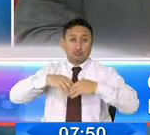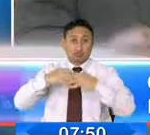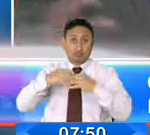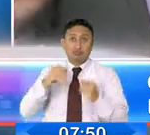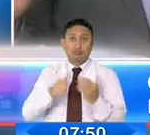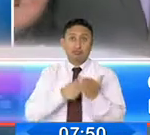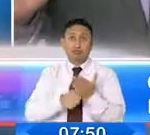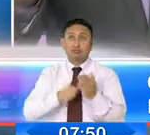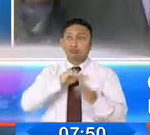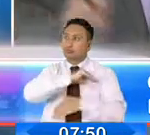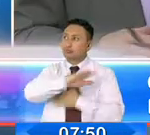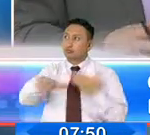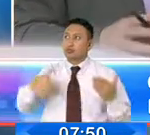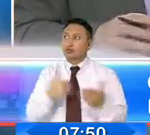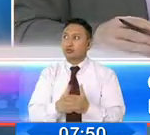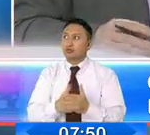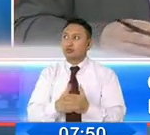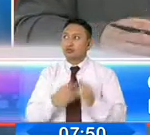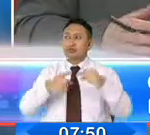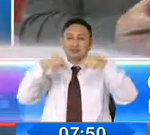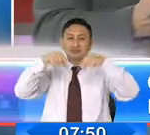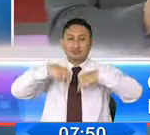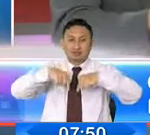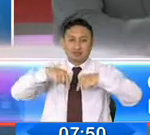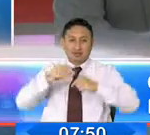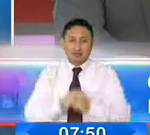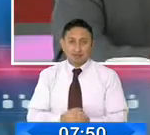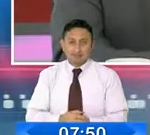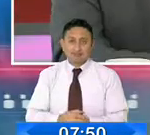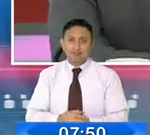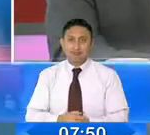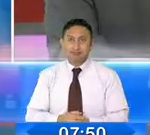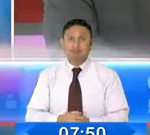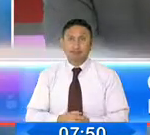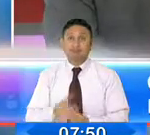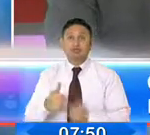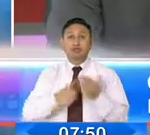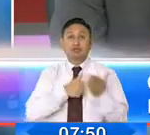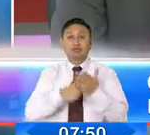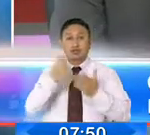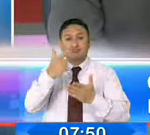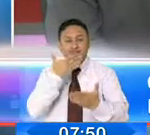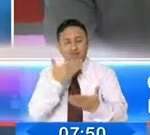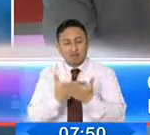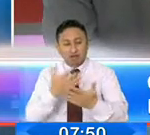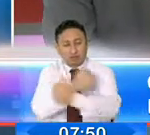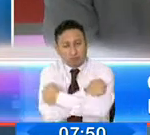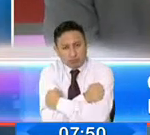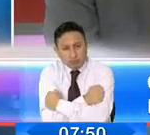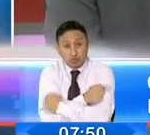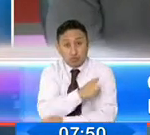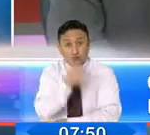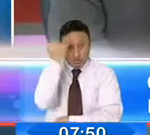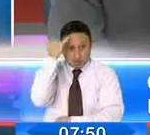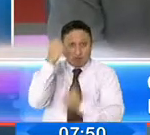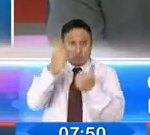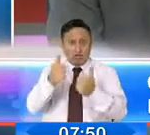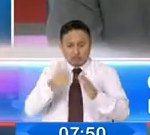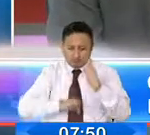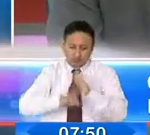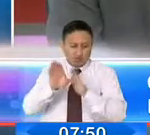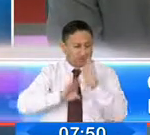porque todos estamos embarcados en este mismo barco. Ministro, mandale un abrazo grande, que las ideas sigan fluyendo, que los fondos